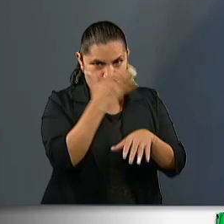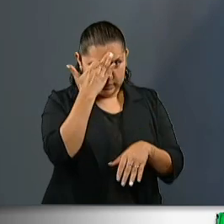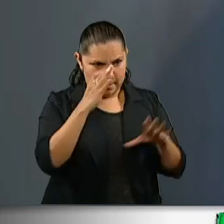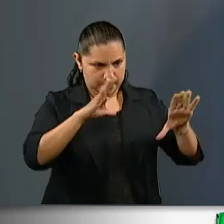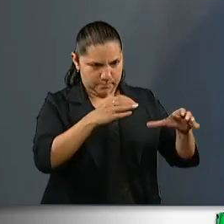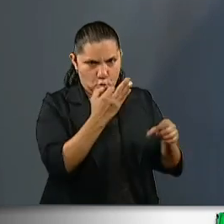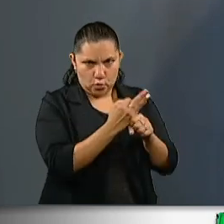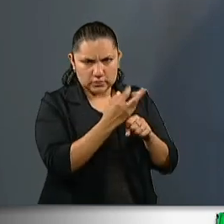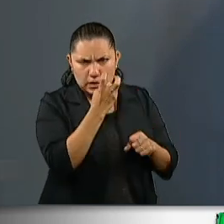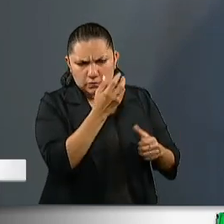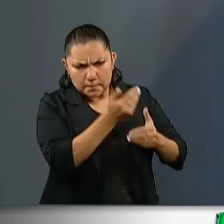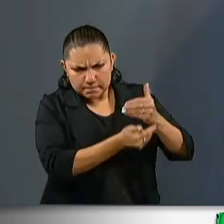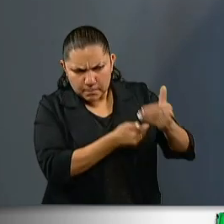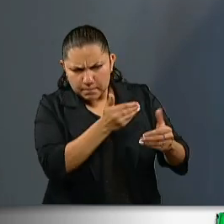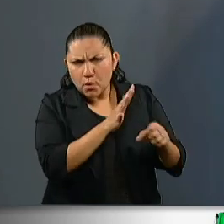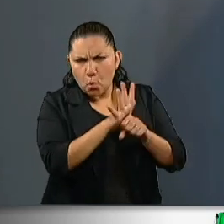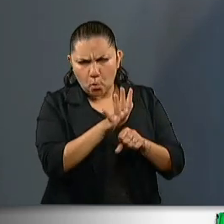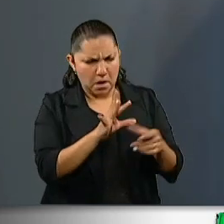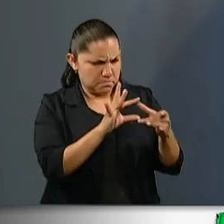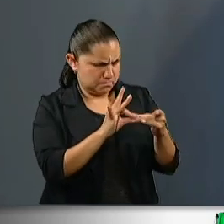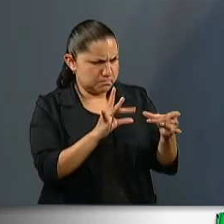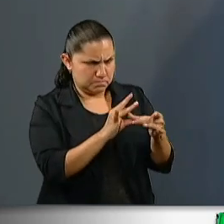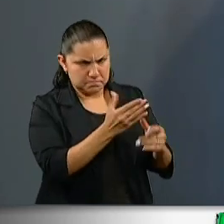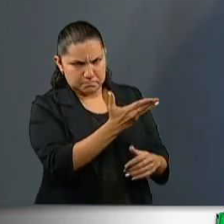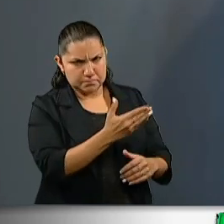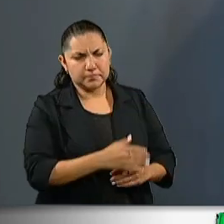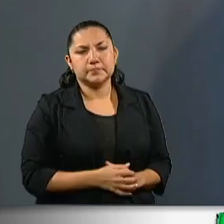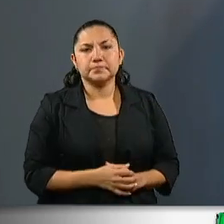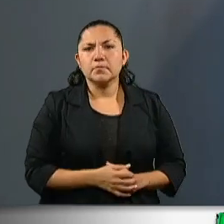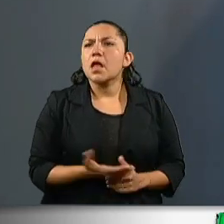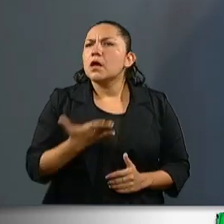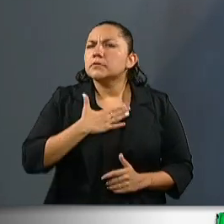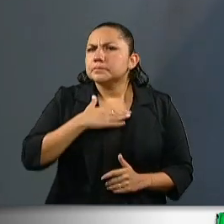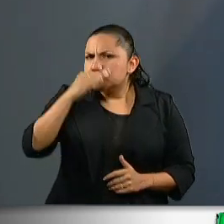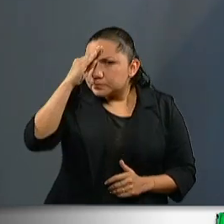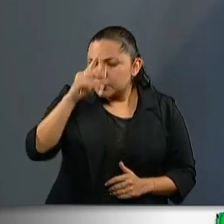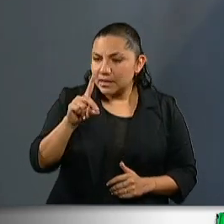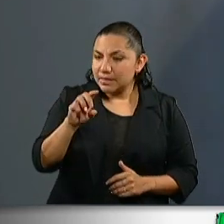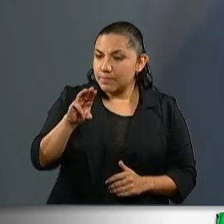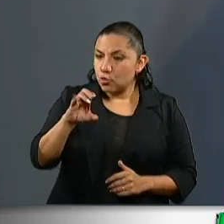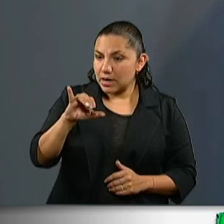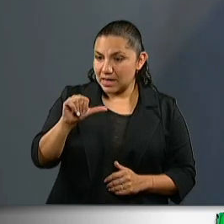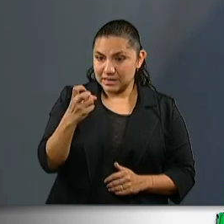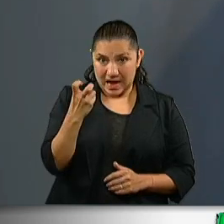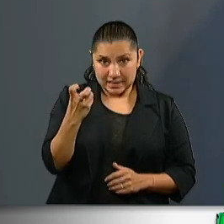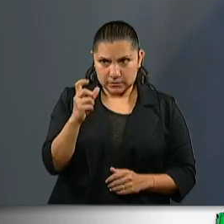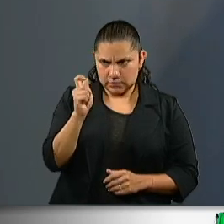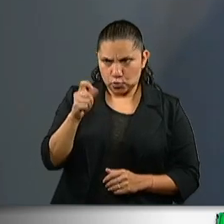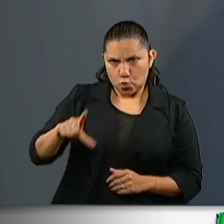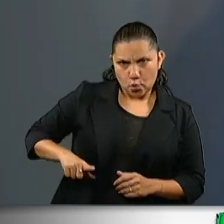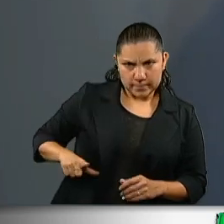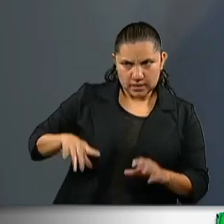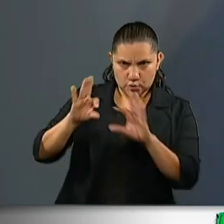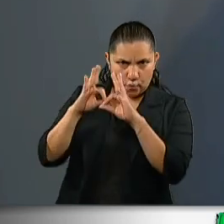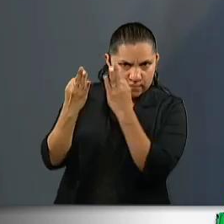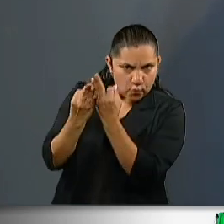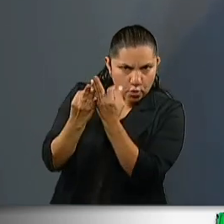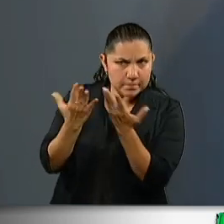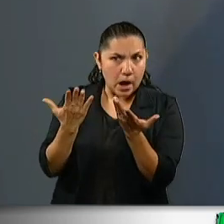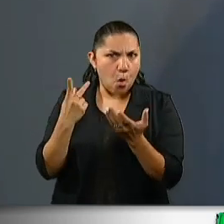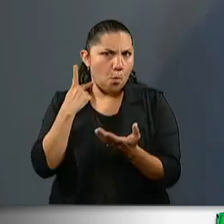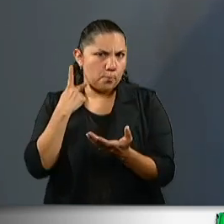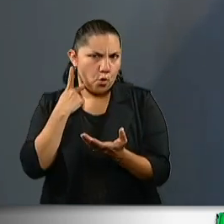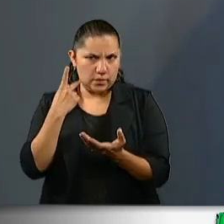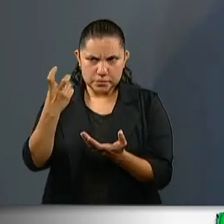Para compartirles que también considero que la democracia no solo es una forma de gobierno o un régimen político, sino que también es